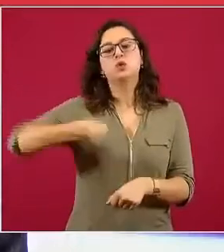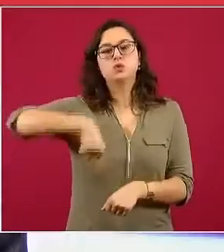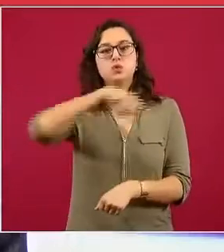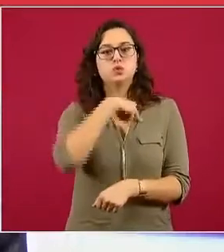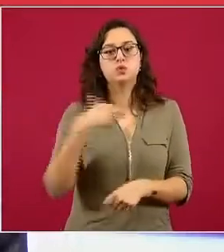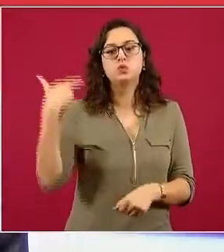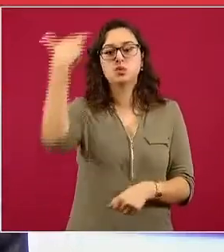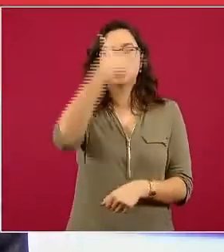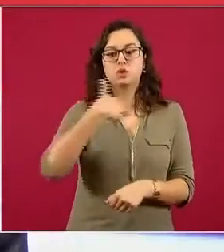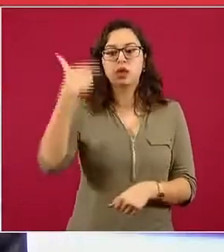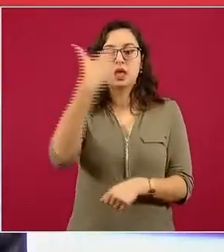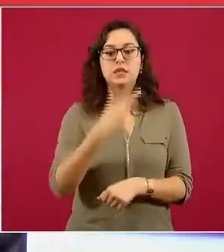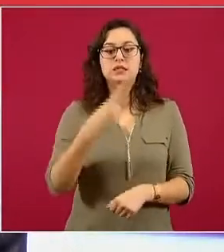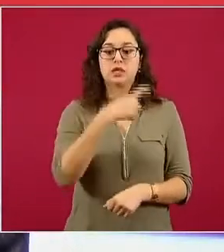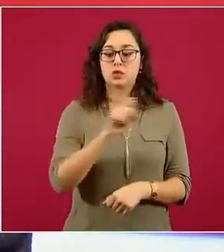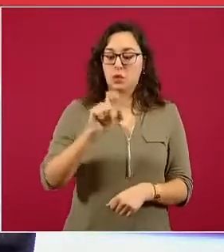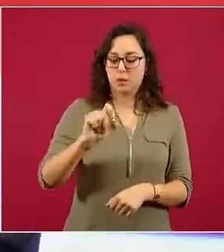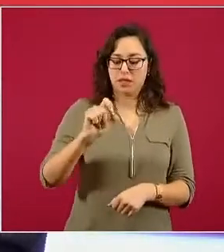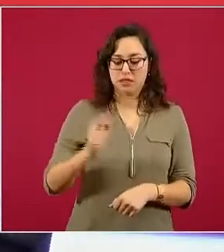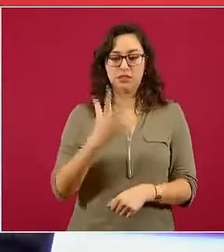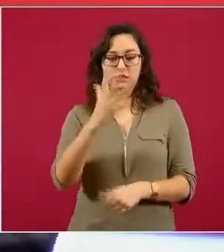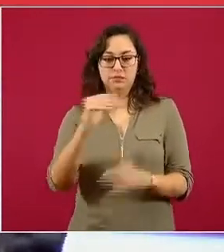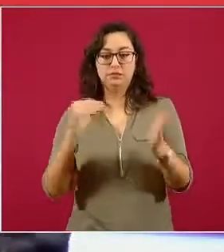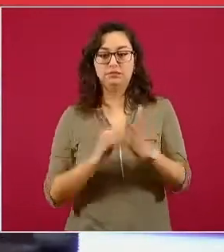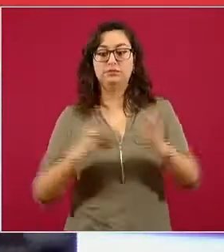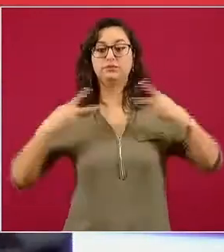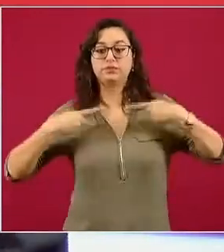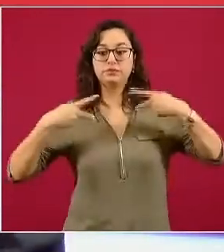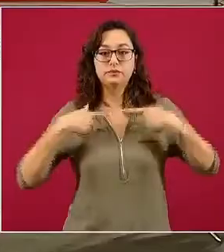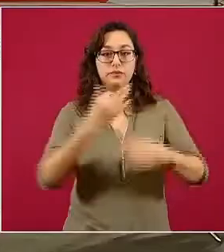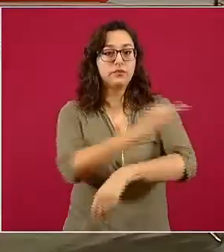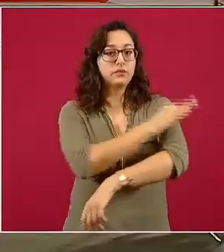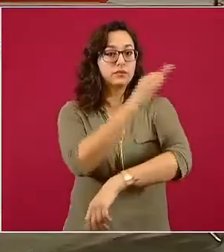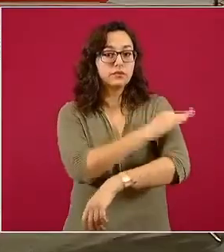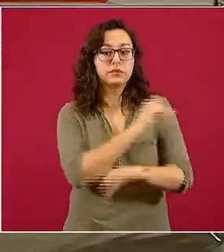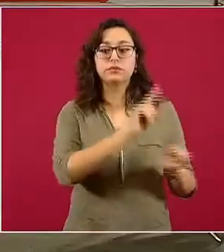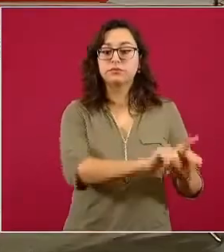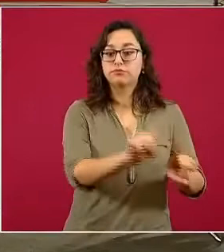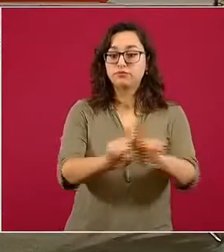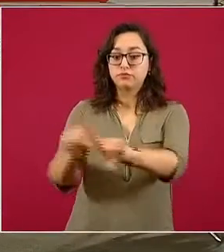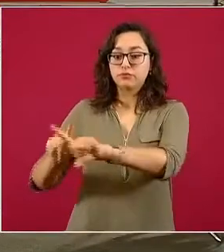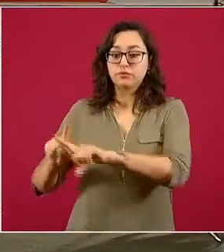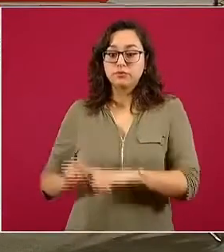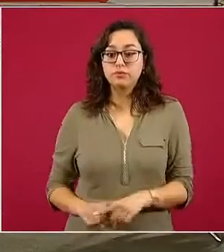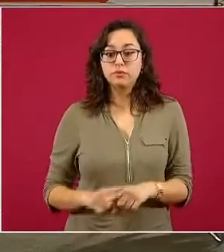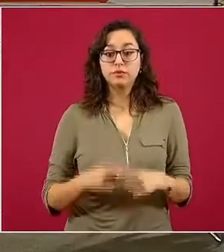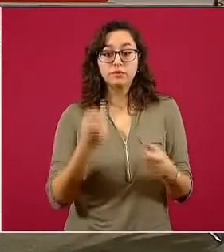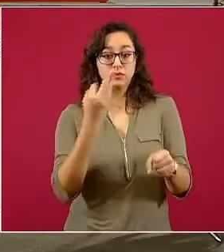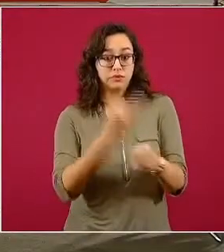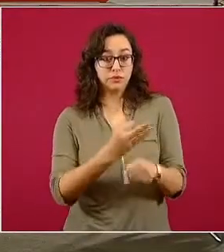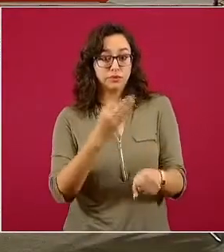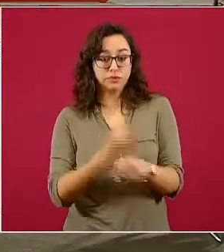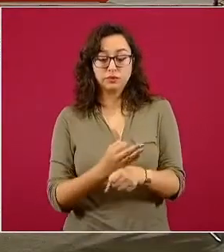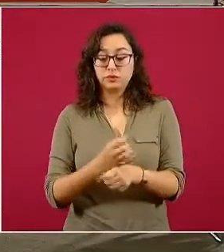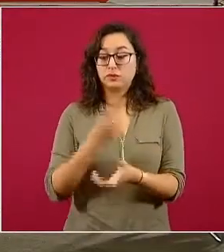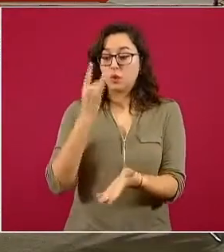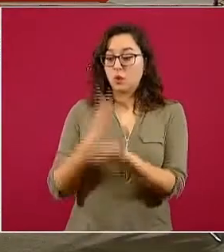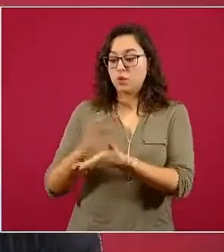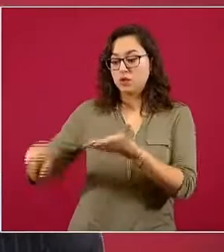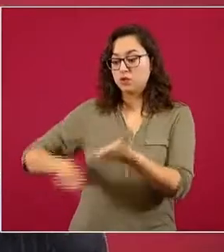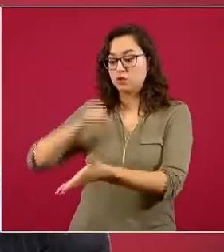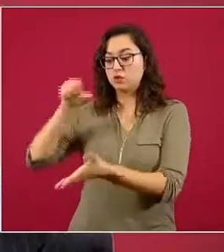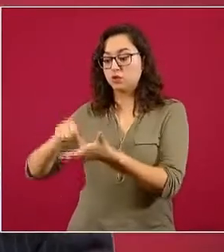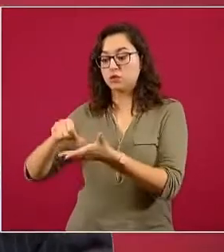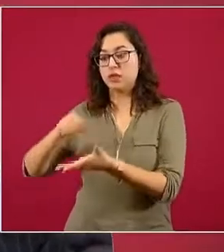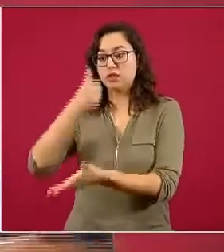125,000 personas a vacunarse las diversificamos aún más, no solamente en estos dos puntos, Ciudad de México y